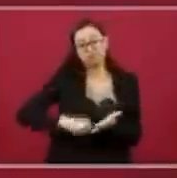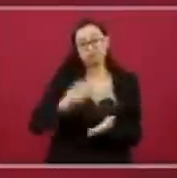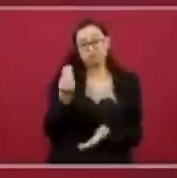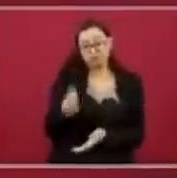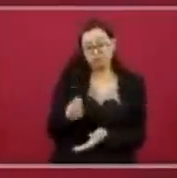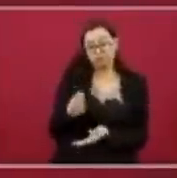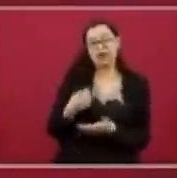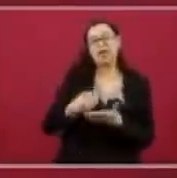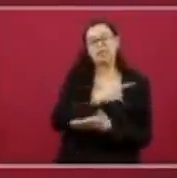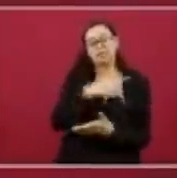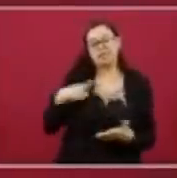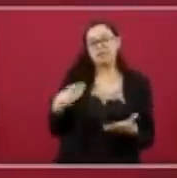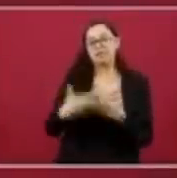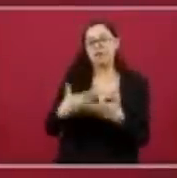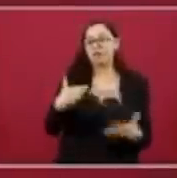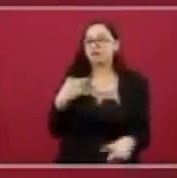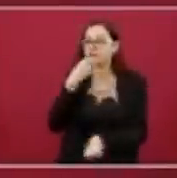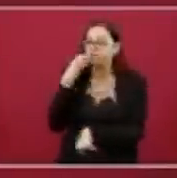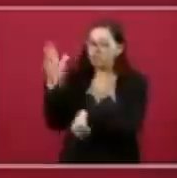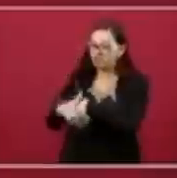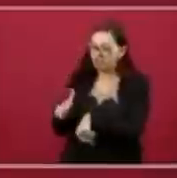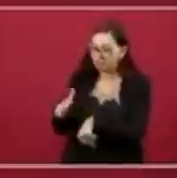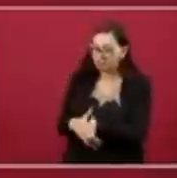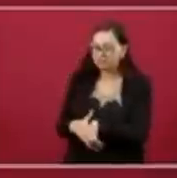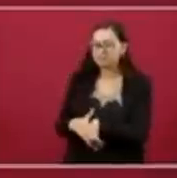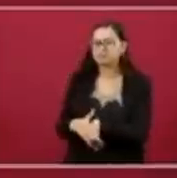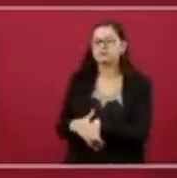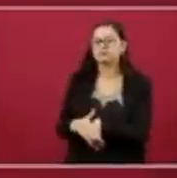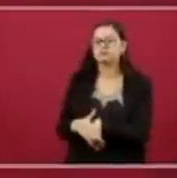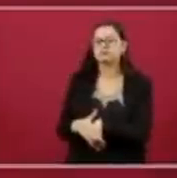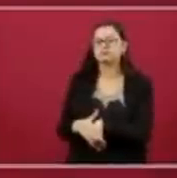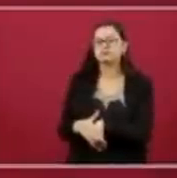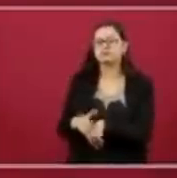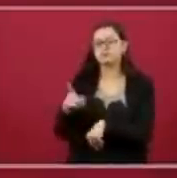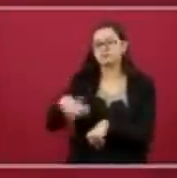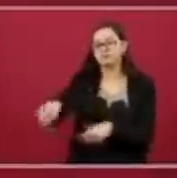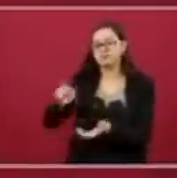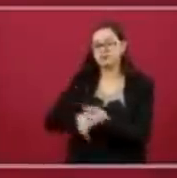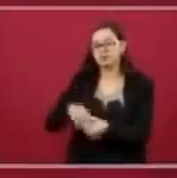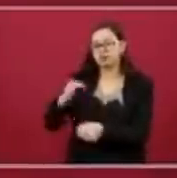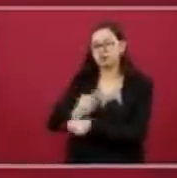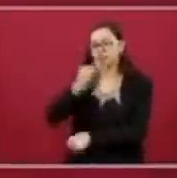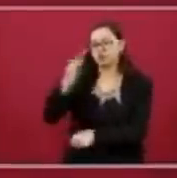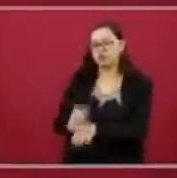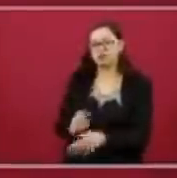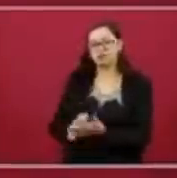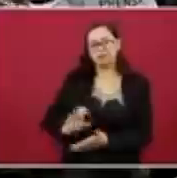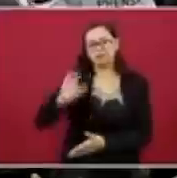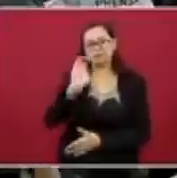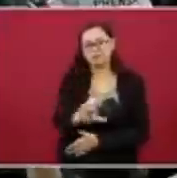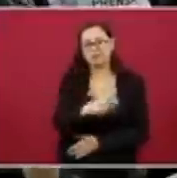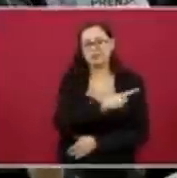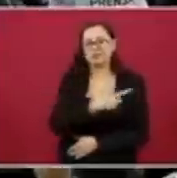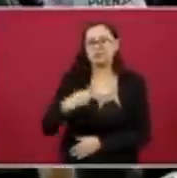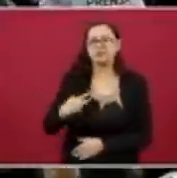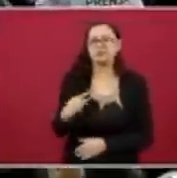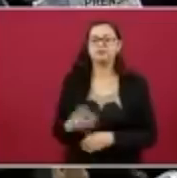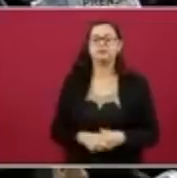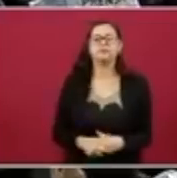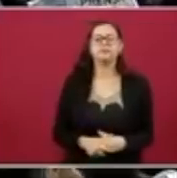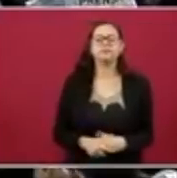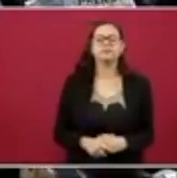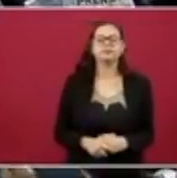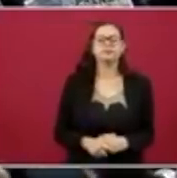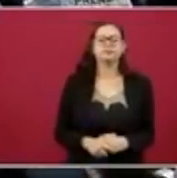enterarlos puntualmente en tiempo y forma a las tesorerías. Muchas gracias. Gracias, presidente.